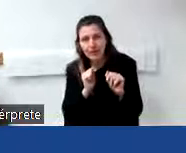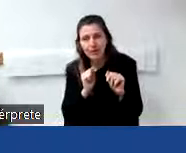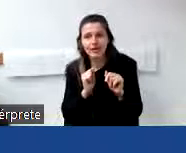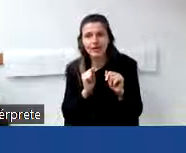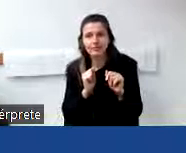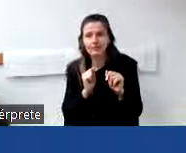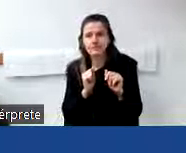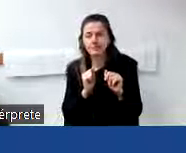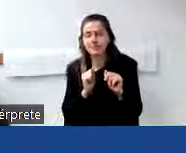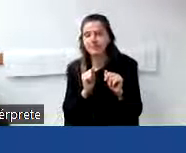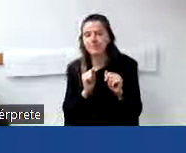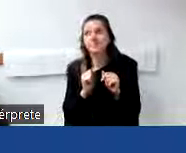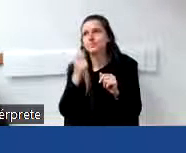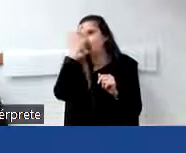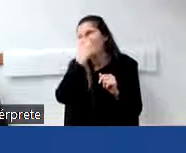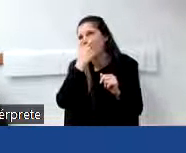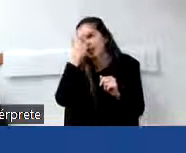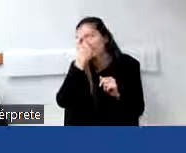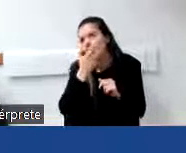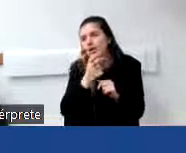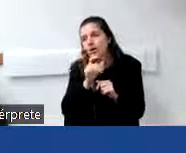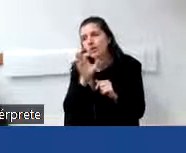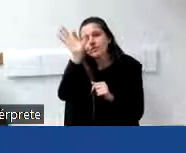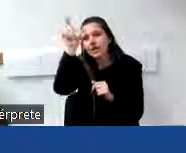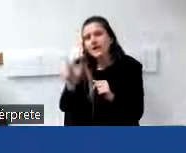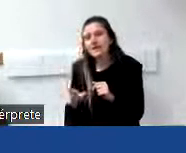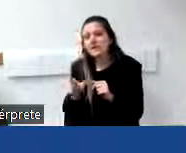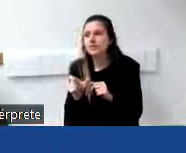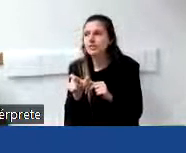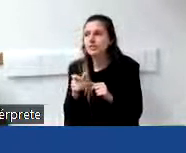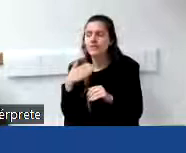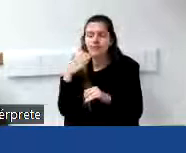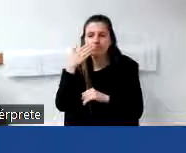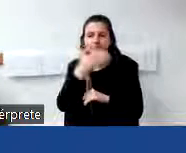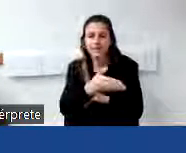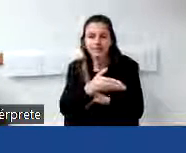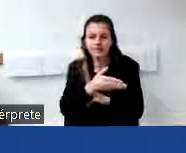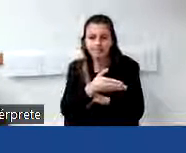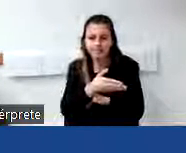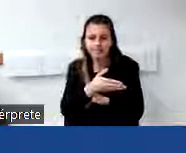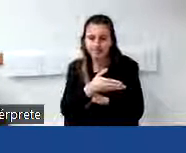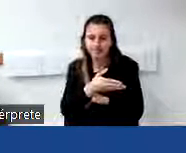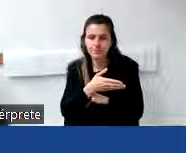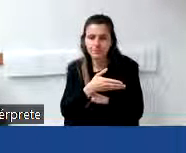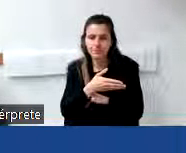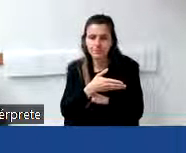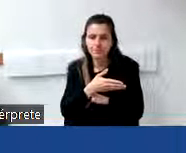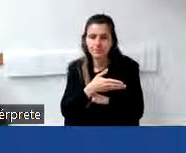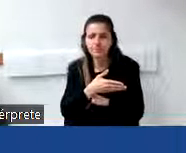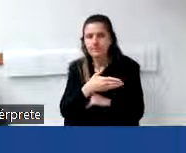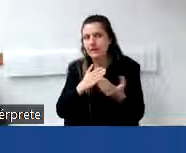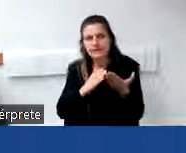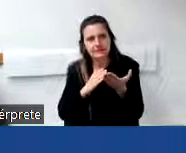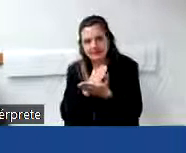una persona con discapacidad visual, un paciente que va como regular, si se quiere, y realiza siempre como